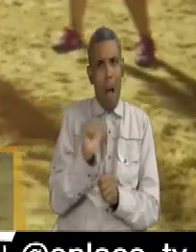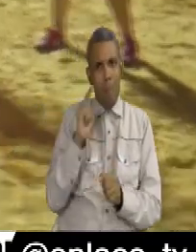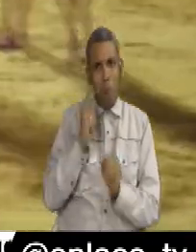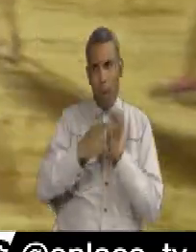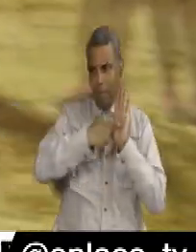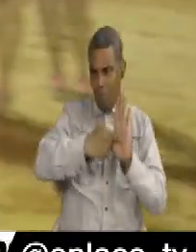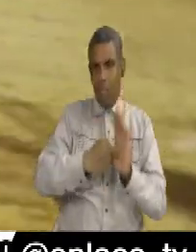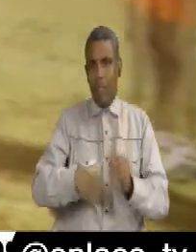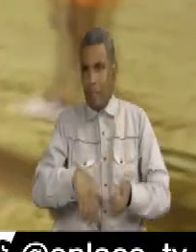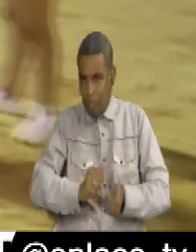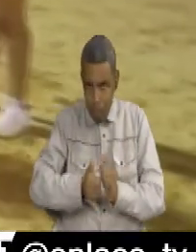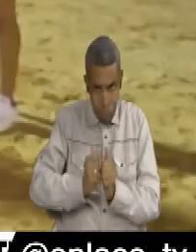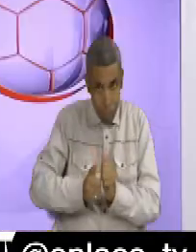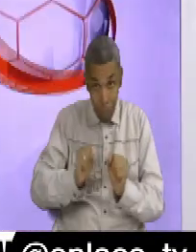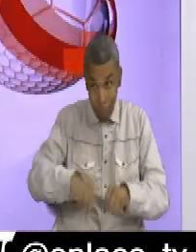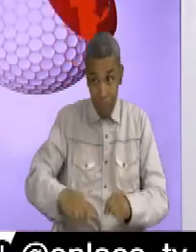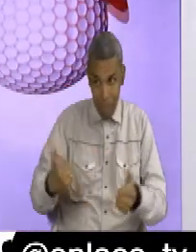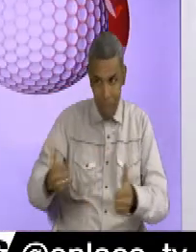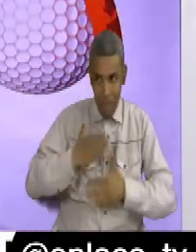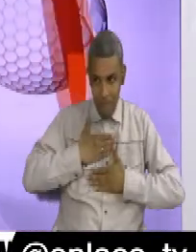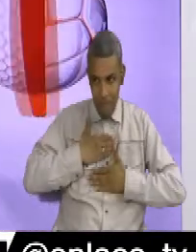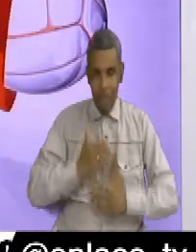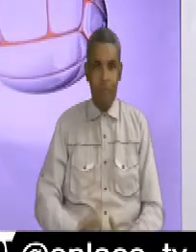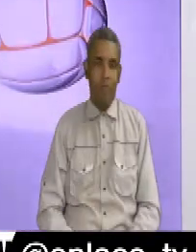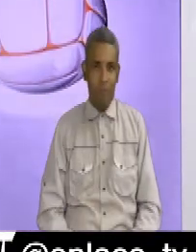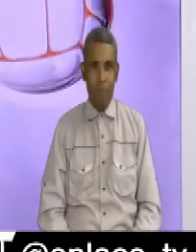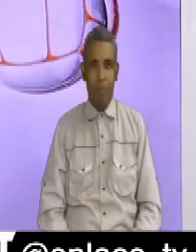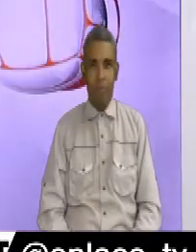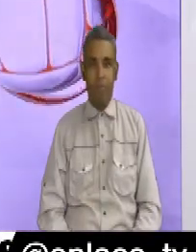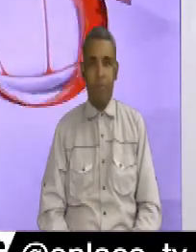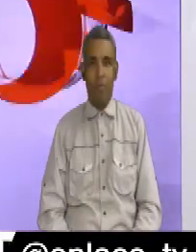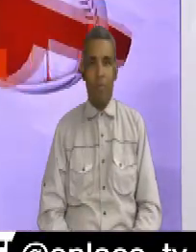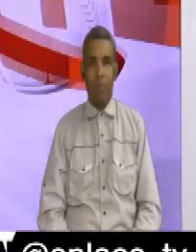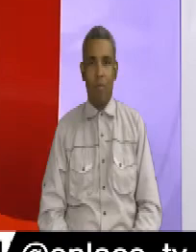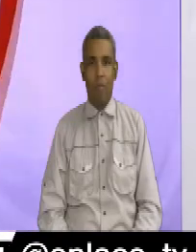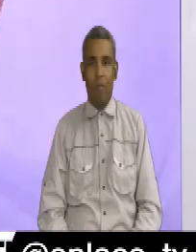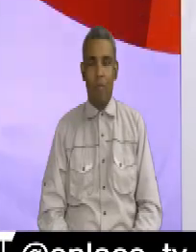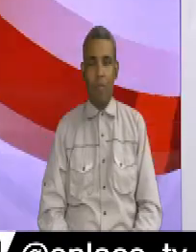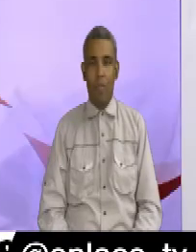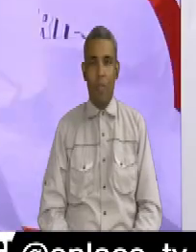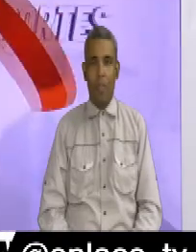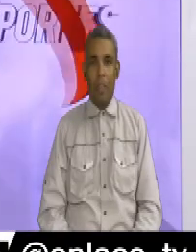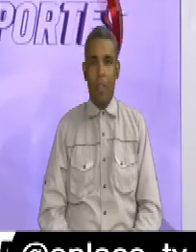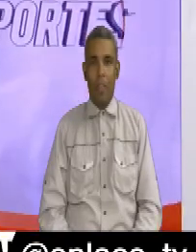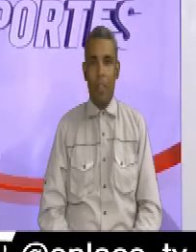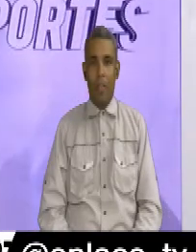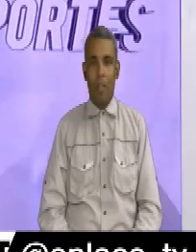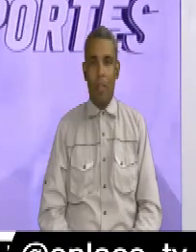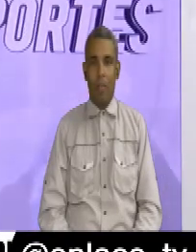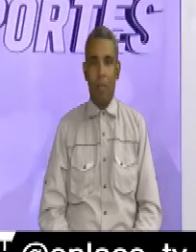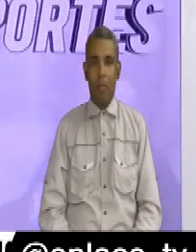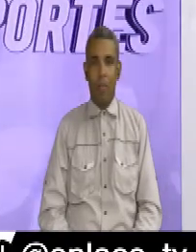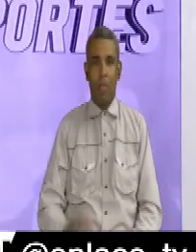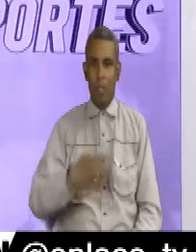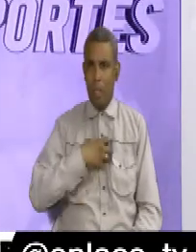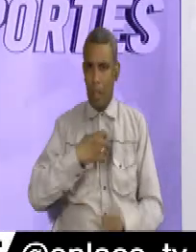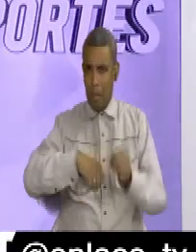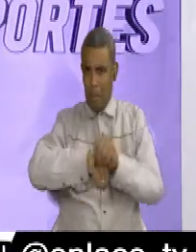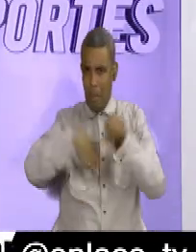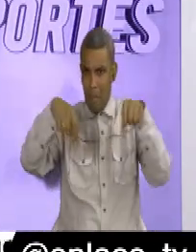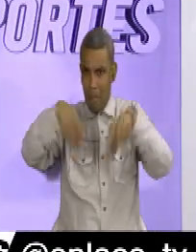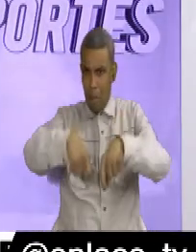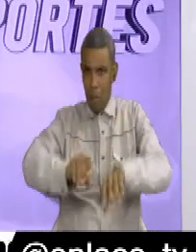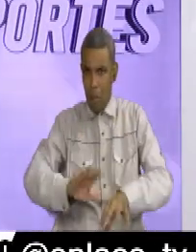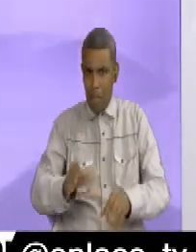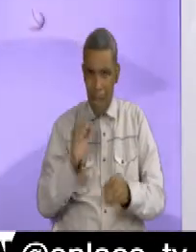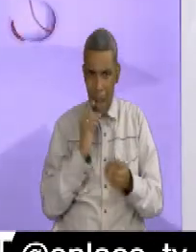como deportistas. Y cuatro equipos barranqueños están listos para ser parte del torneo descentralizado de microfútbol